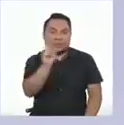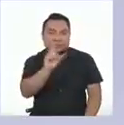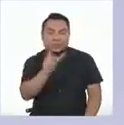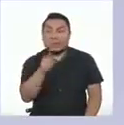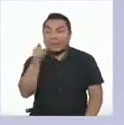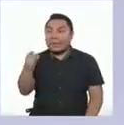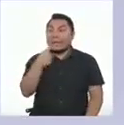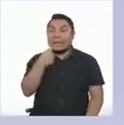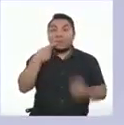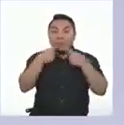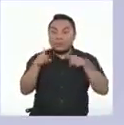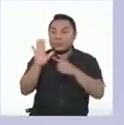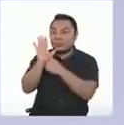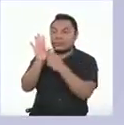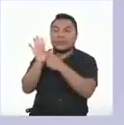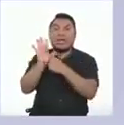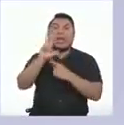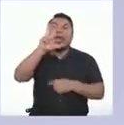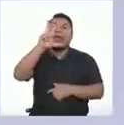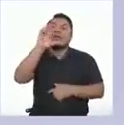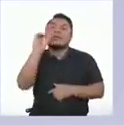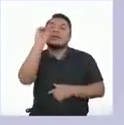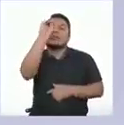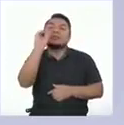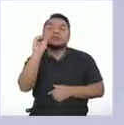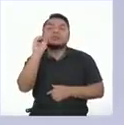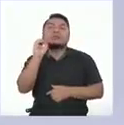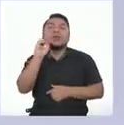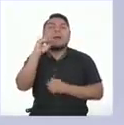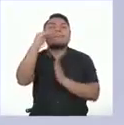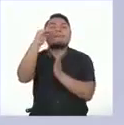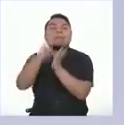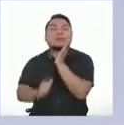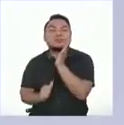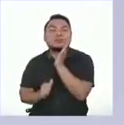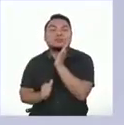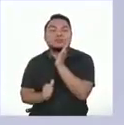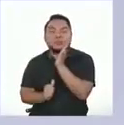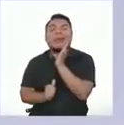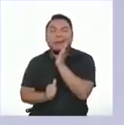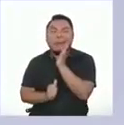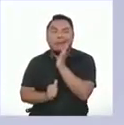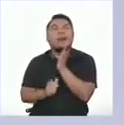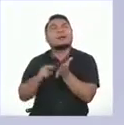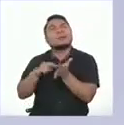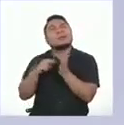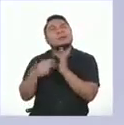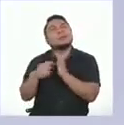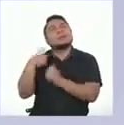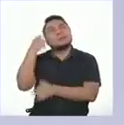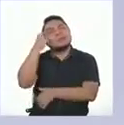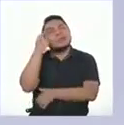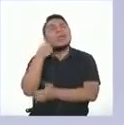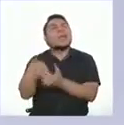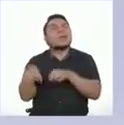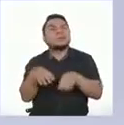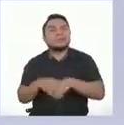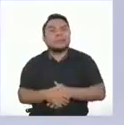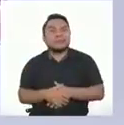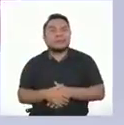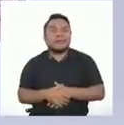el anuncio dice 30% de descuento, entonces, ¿qué tenemos que